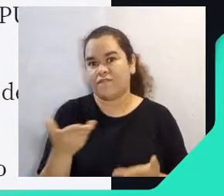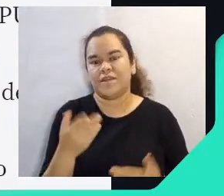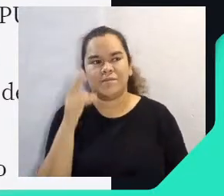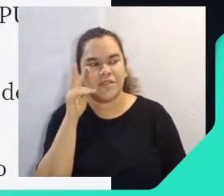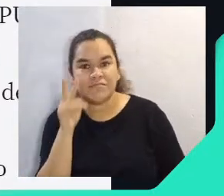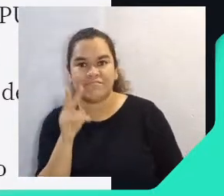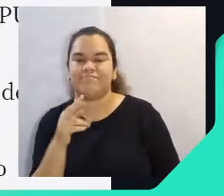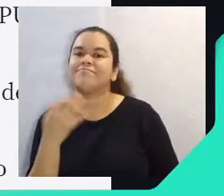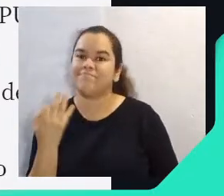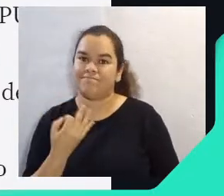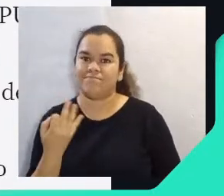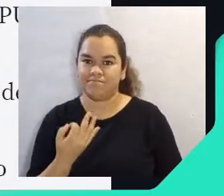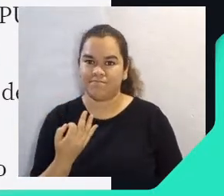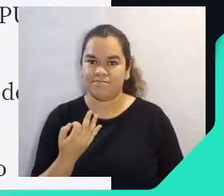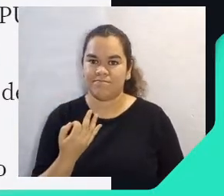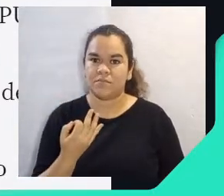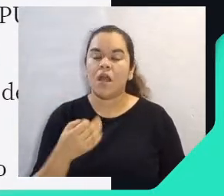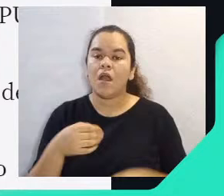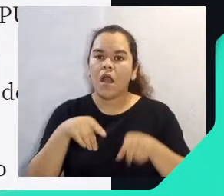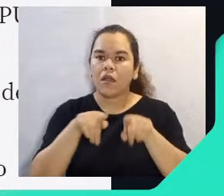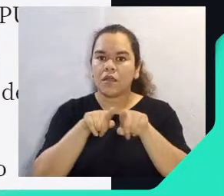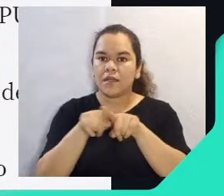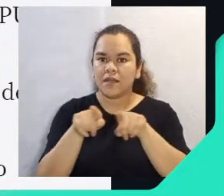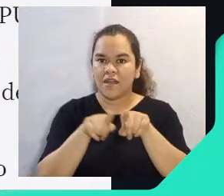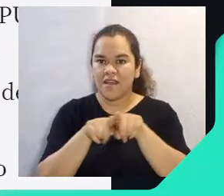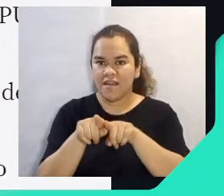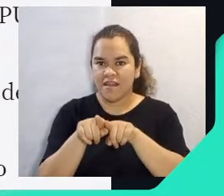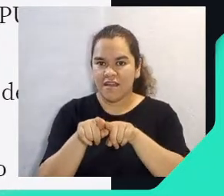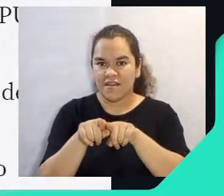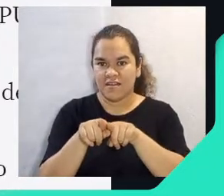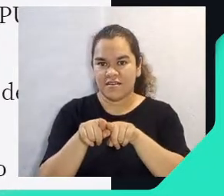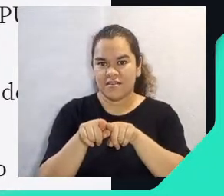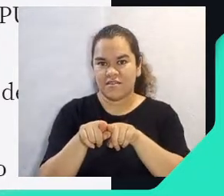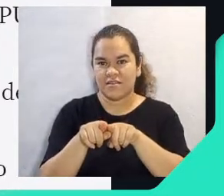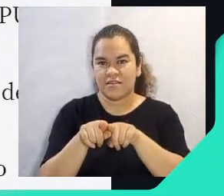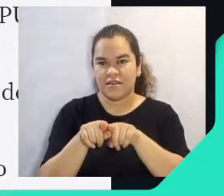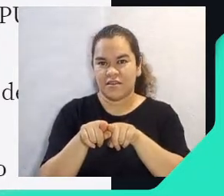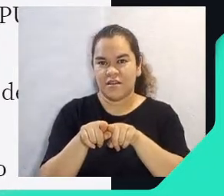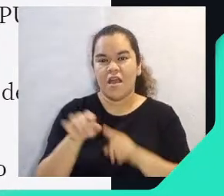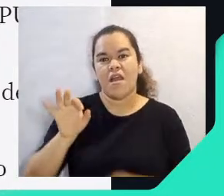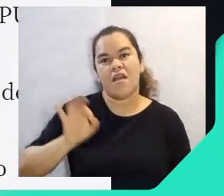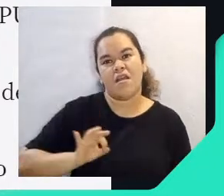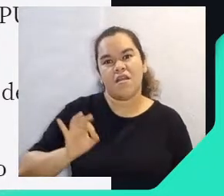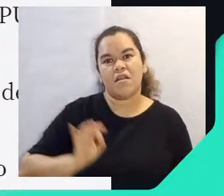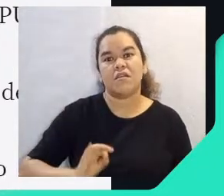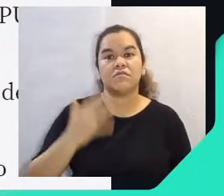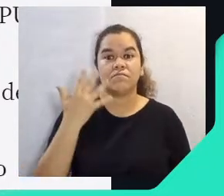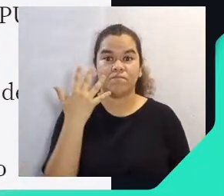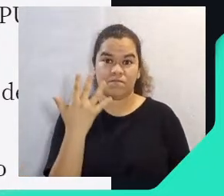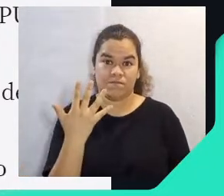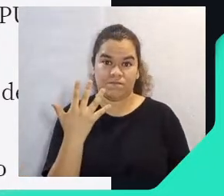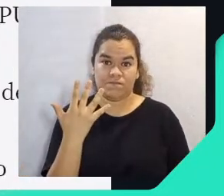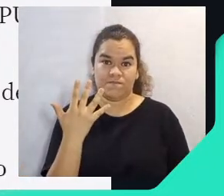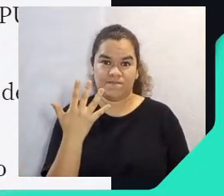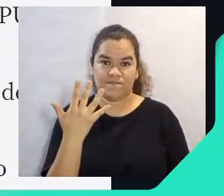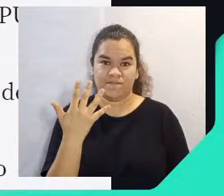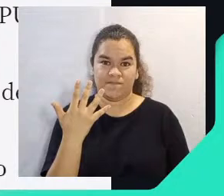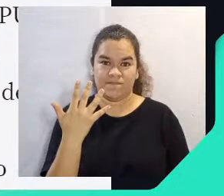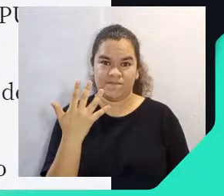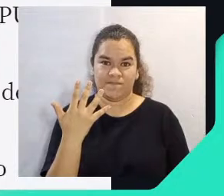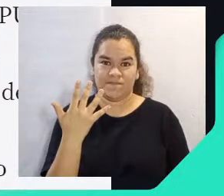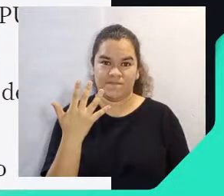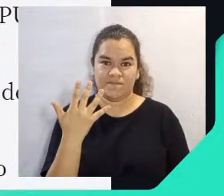información. Una carrera que tiene una duración de 5 años, donde vamos